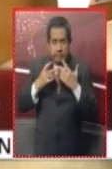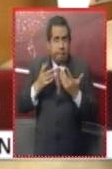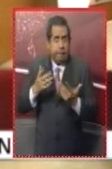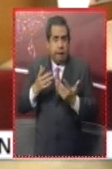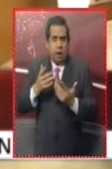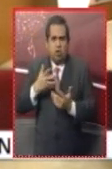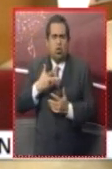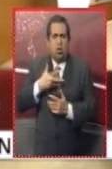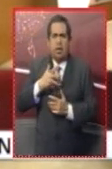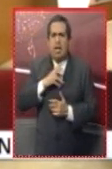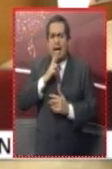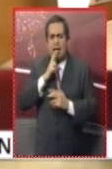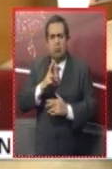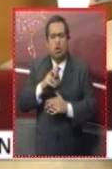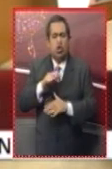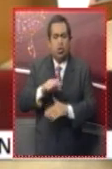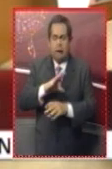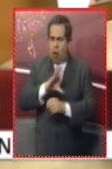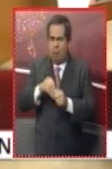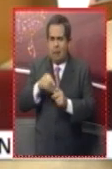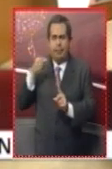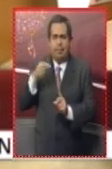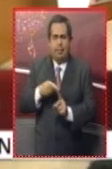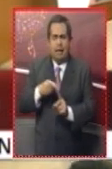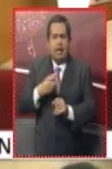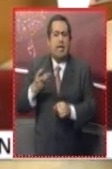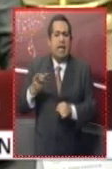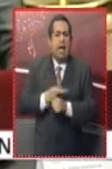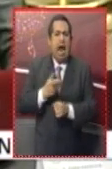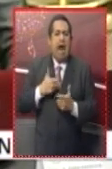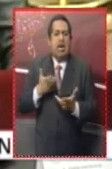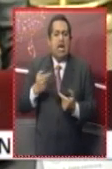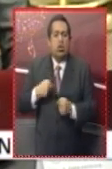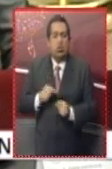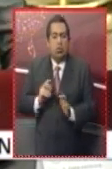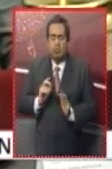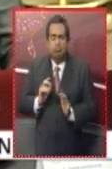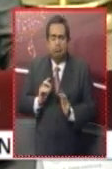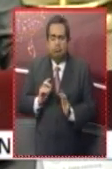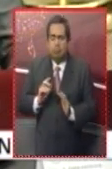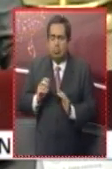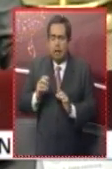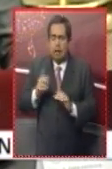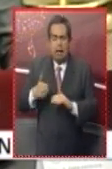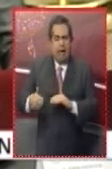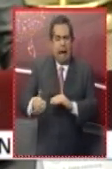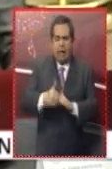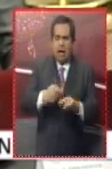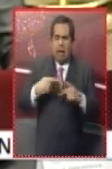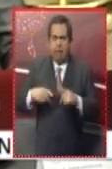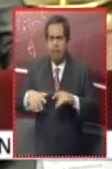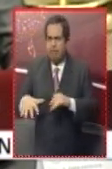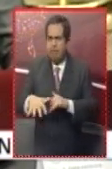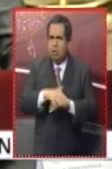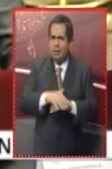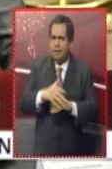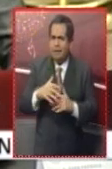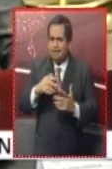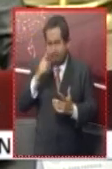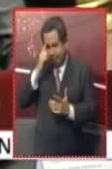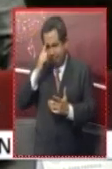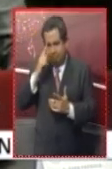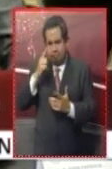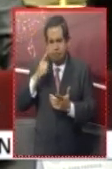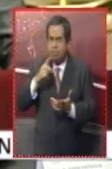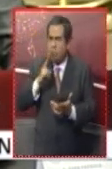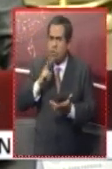la respuesta del caso concreto de qué haría yo. Que todos los gobernados, y yo creo que